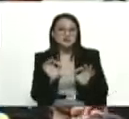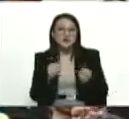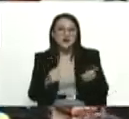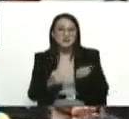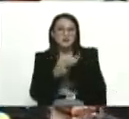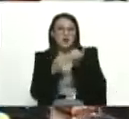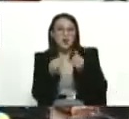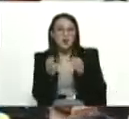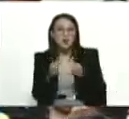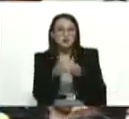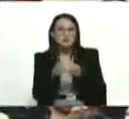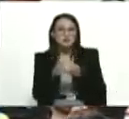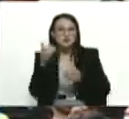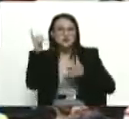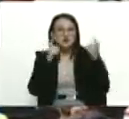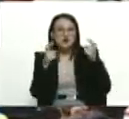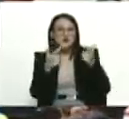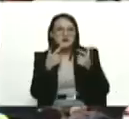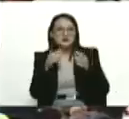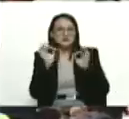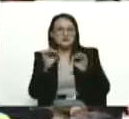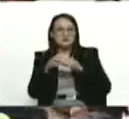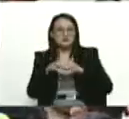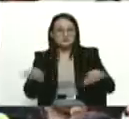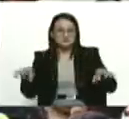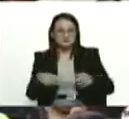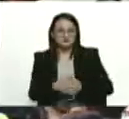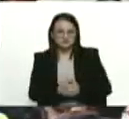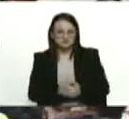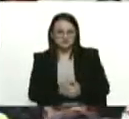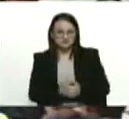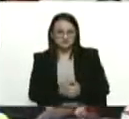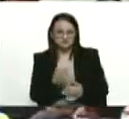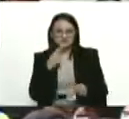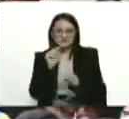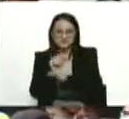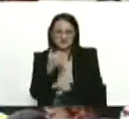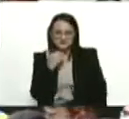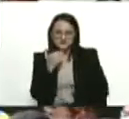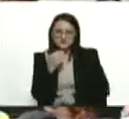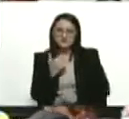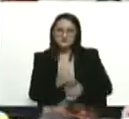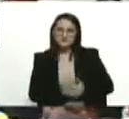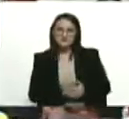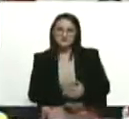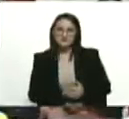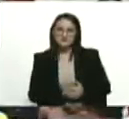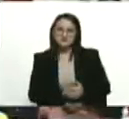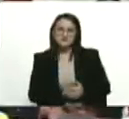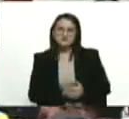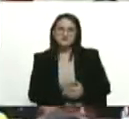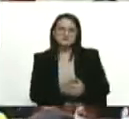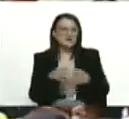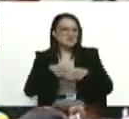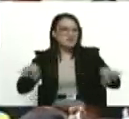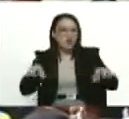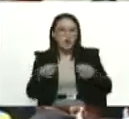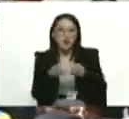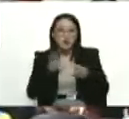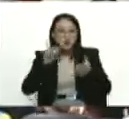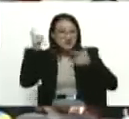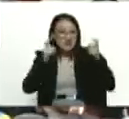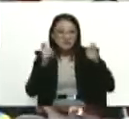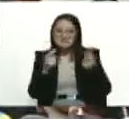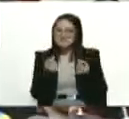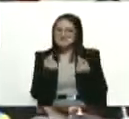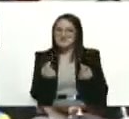apuestan a que el chavismo se va a dividir. Yo les voy a decir algo, al chavismo no lo divide nadie. Y deberían